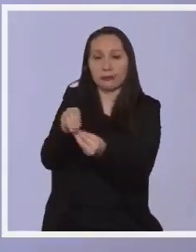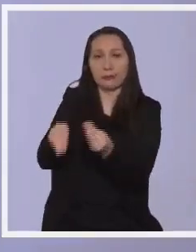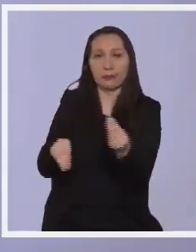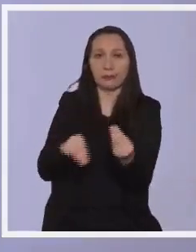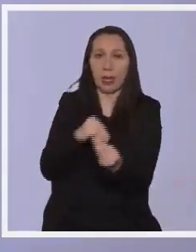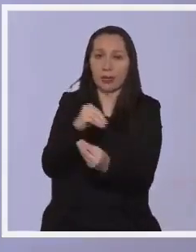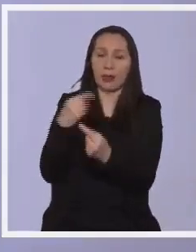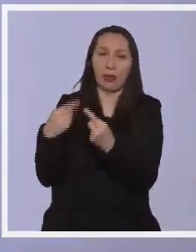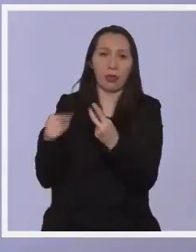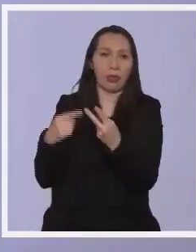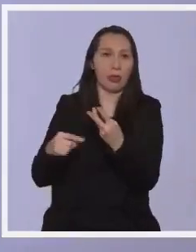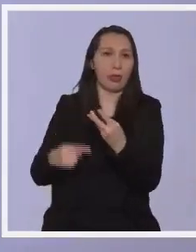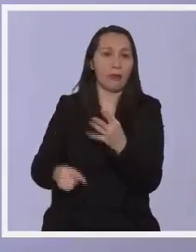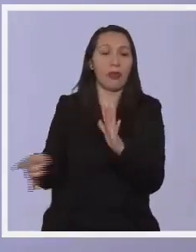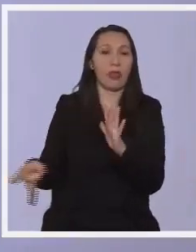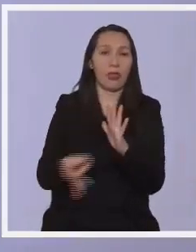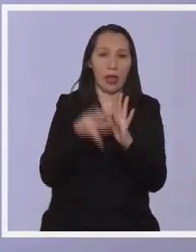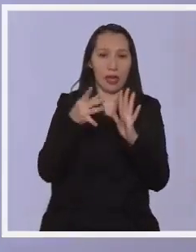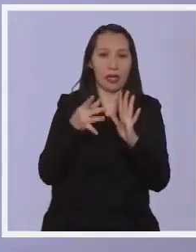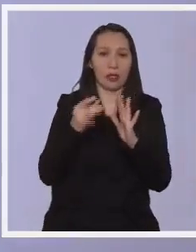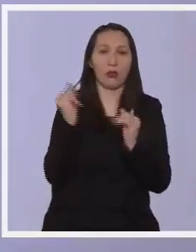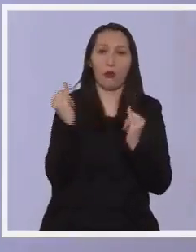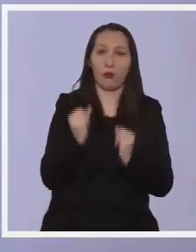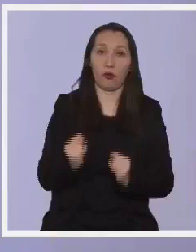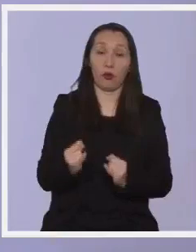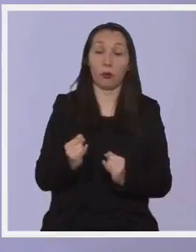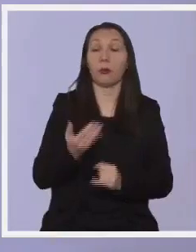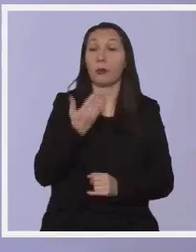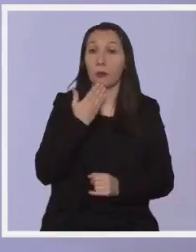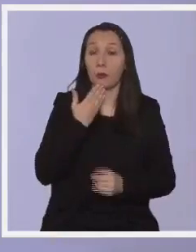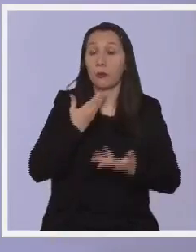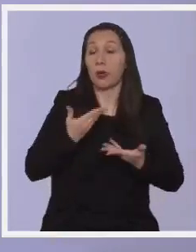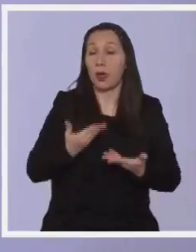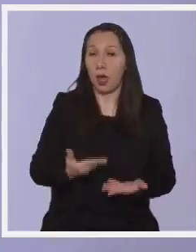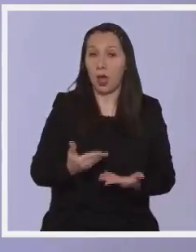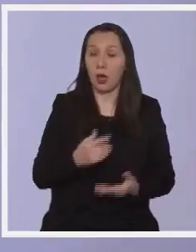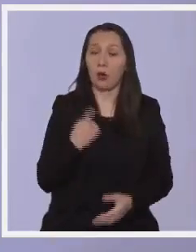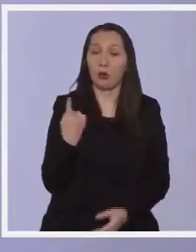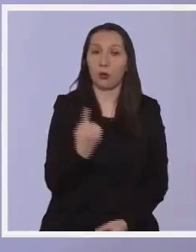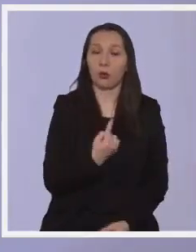mezcla distintos tipos de delitos. Estamos también